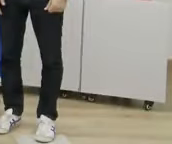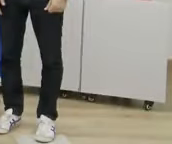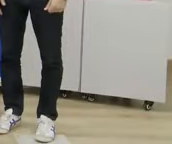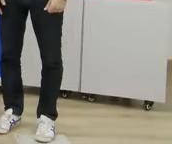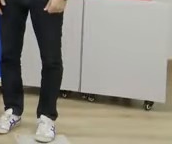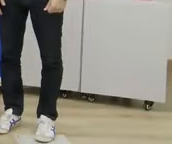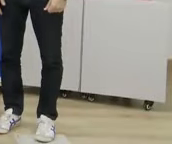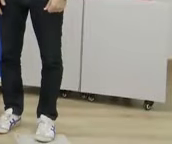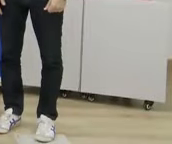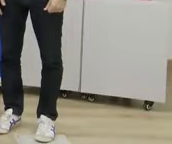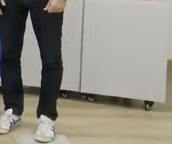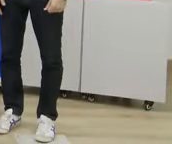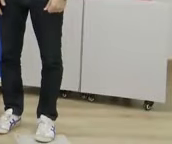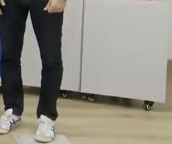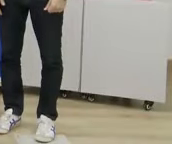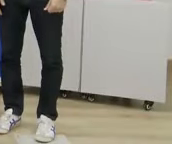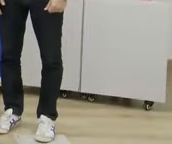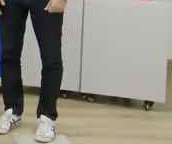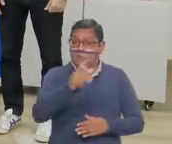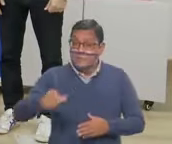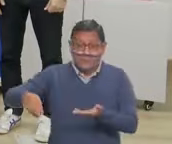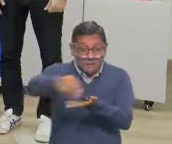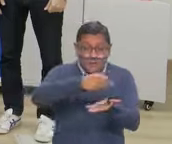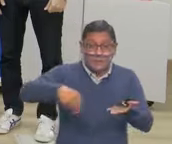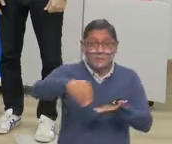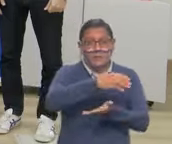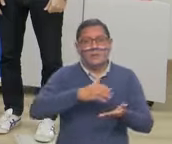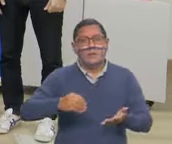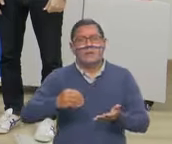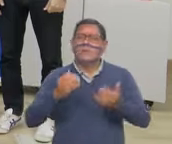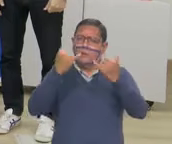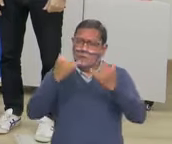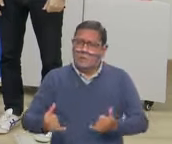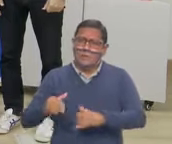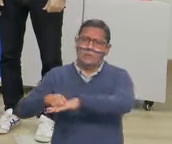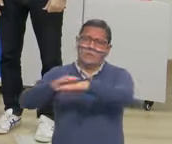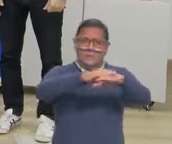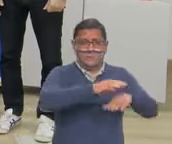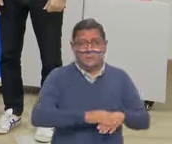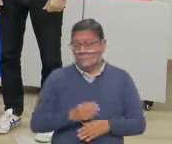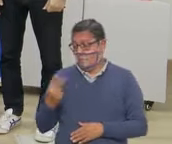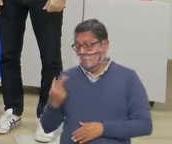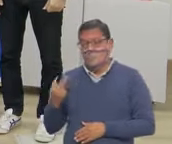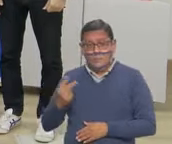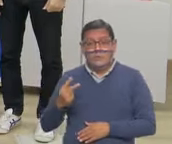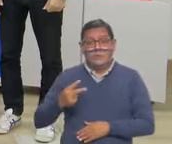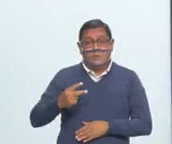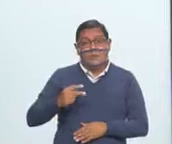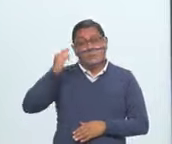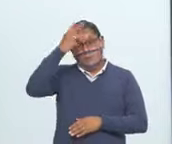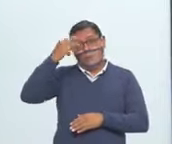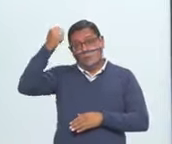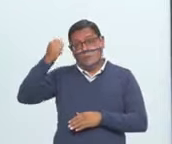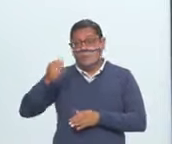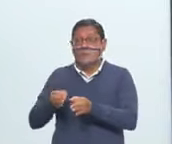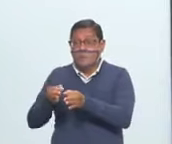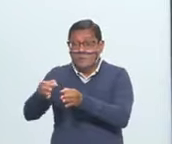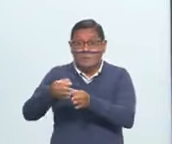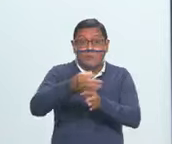Barranquilleros, atlanticenses, lo primero que queremos hacer de la mano con nuestro alcalde Jaime Pumarejo y con los alcaldes municipales